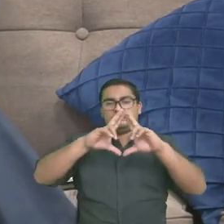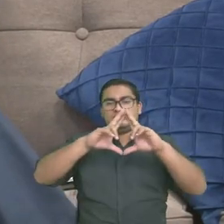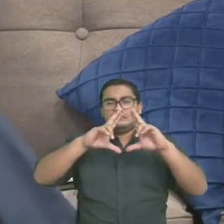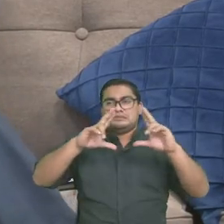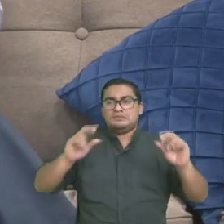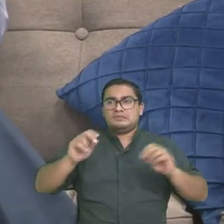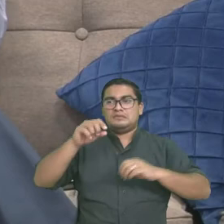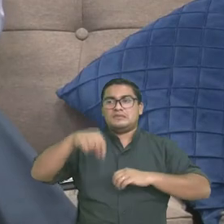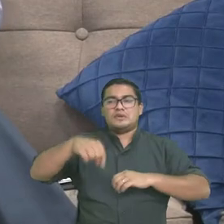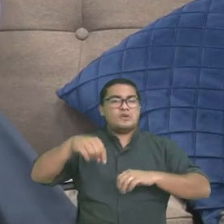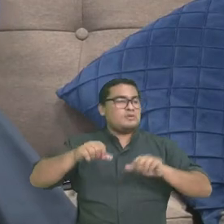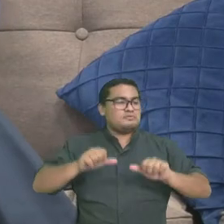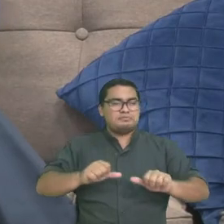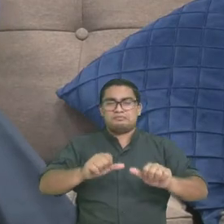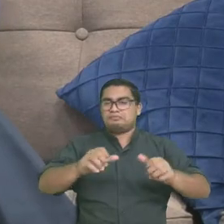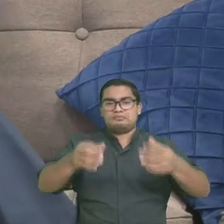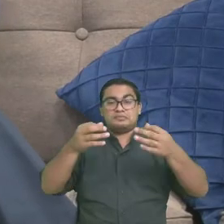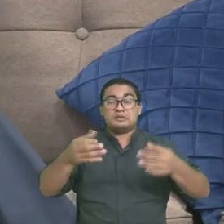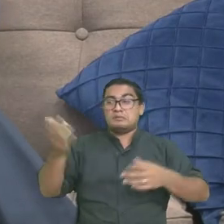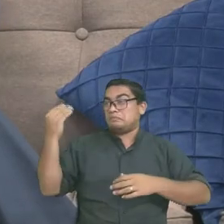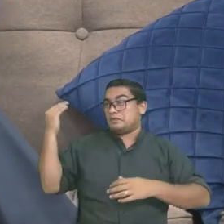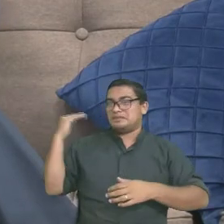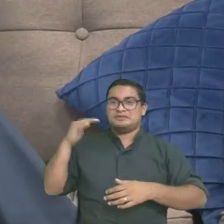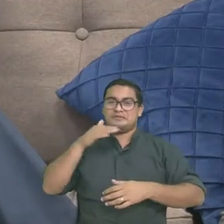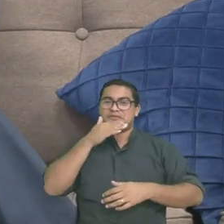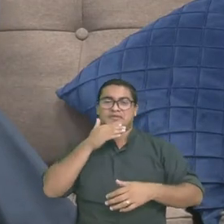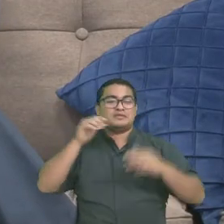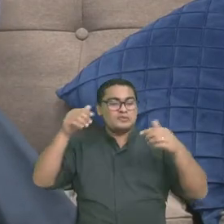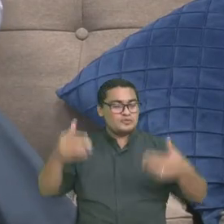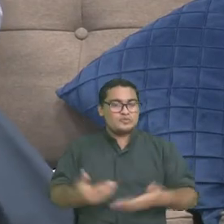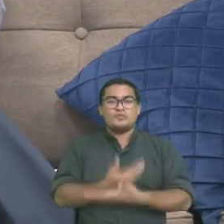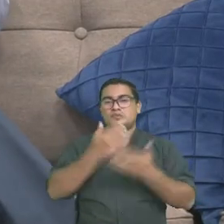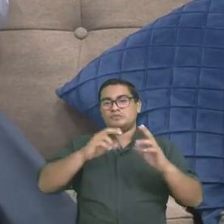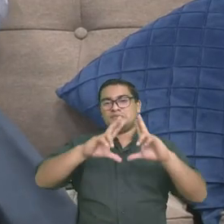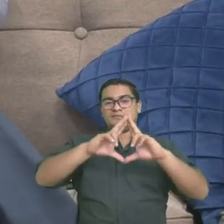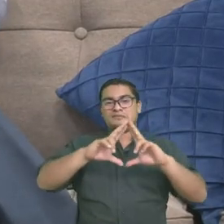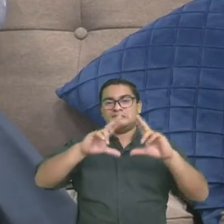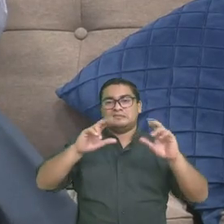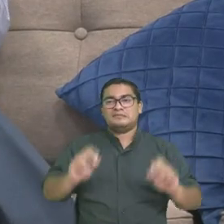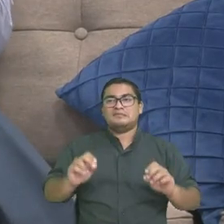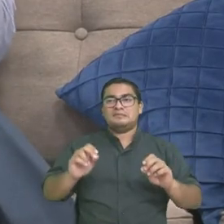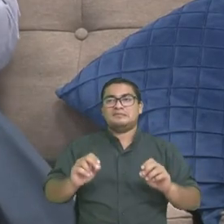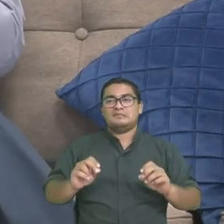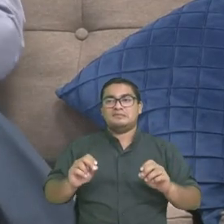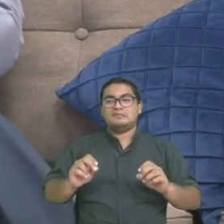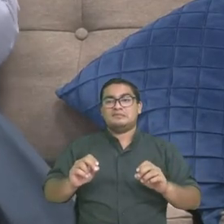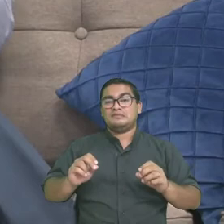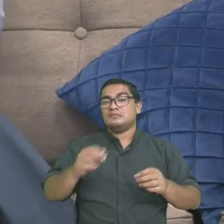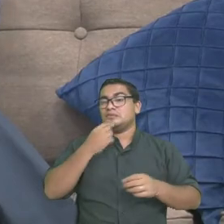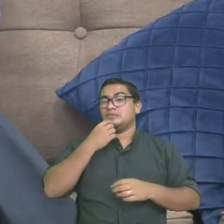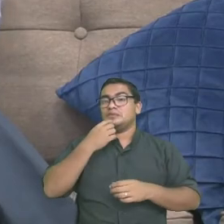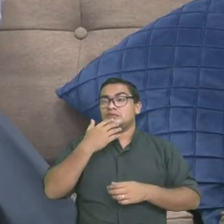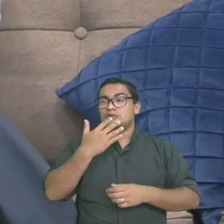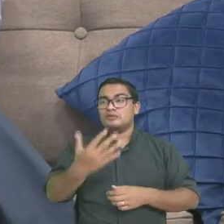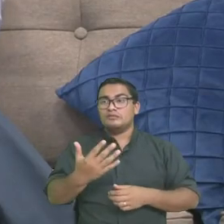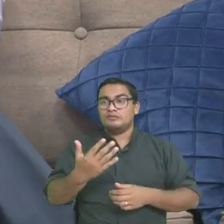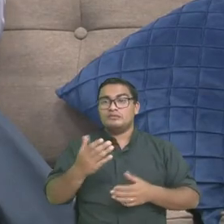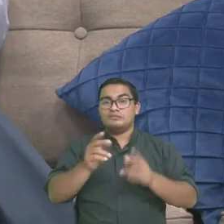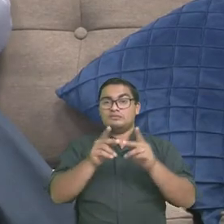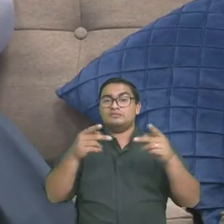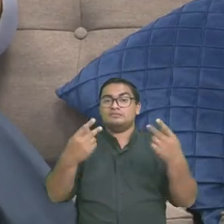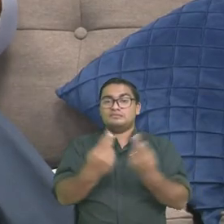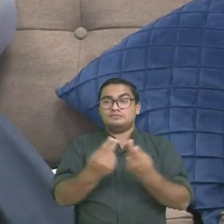hoy no es la Nicaragua de antes del año 2007. Y eso es por el respaldo que nos ha dado el